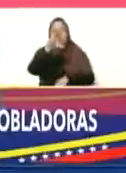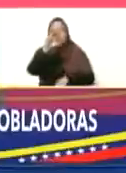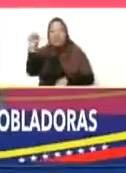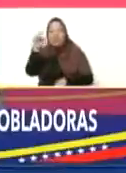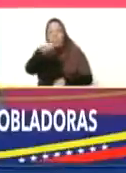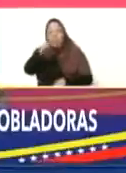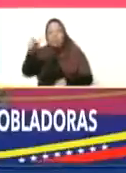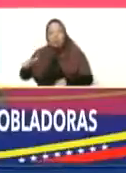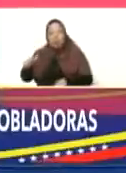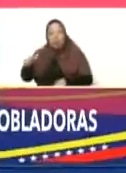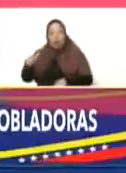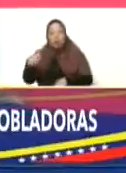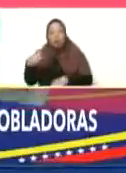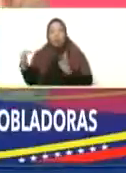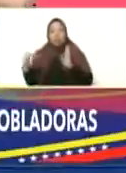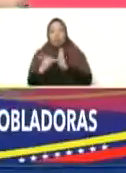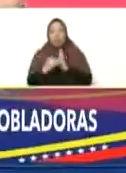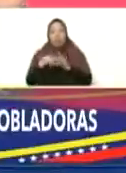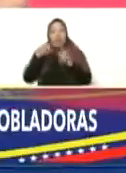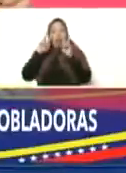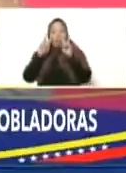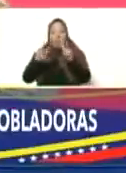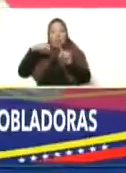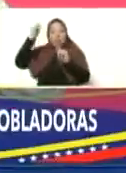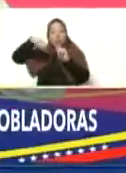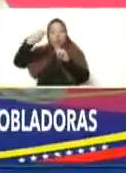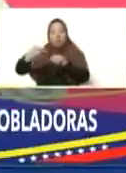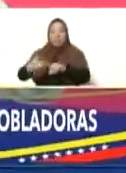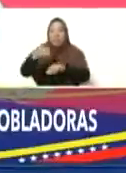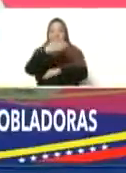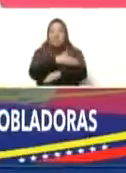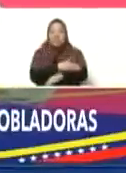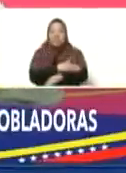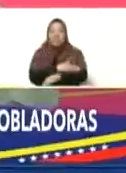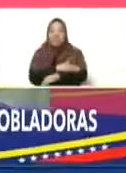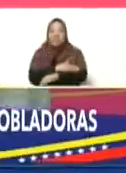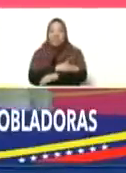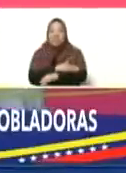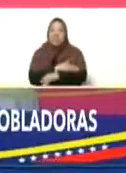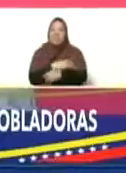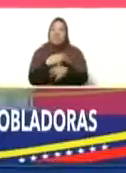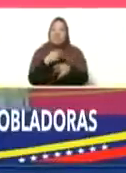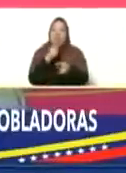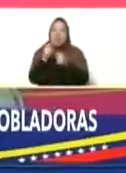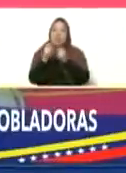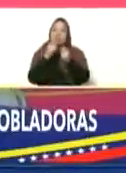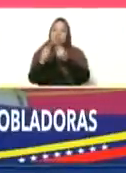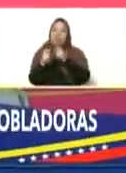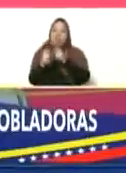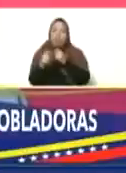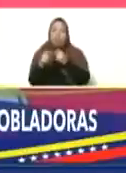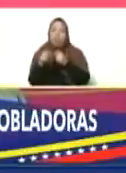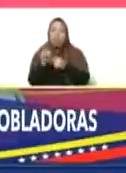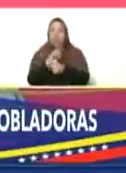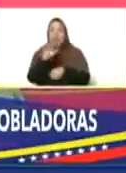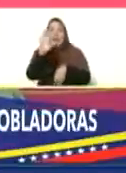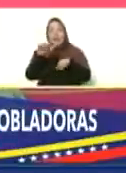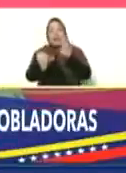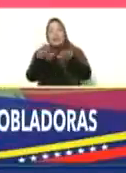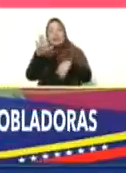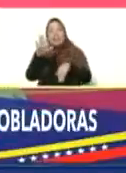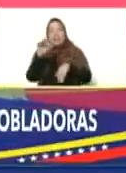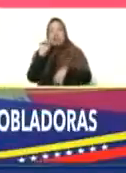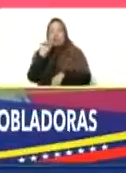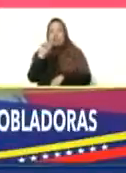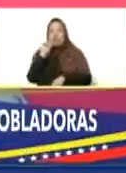película y antes de pasar la película le damos un pequeño una charla 15 minutos esta película que la